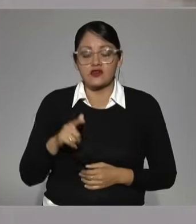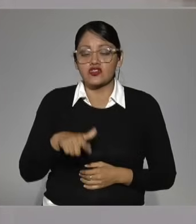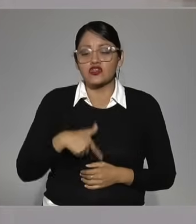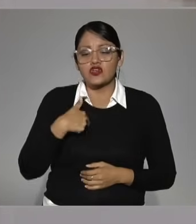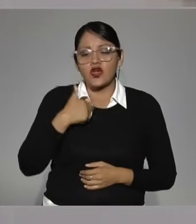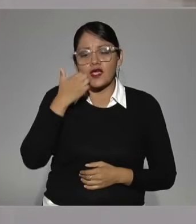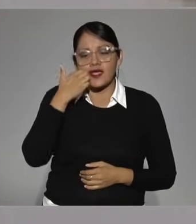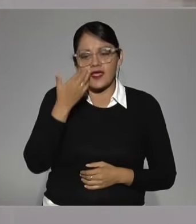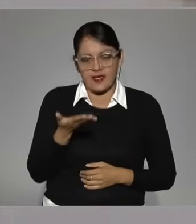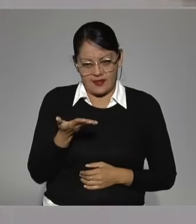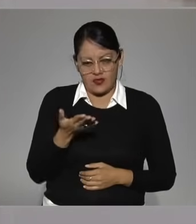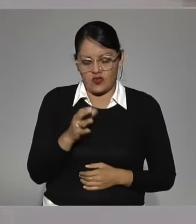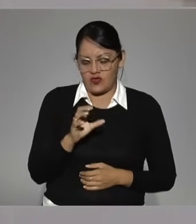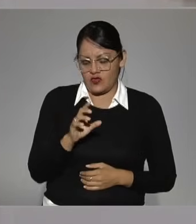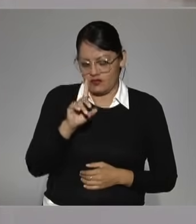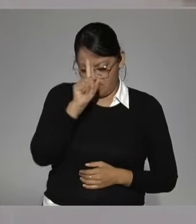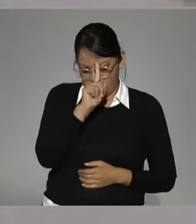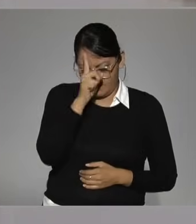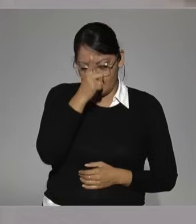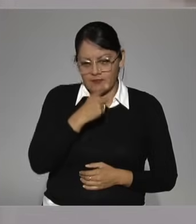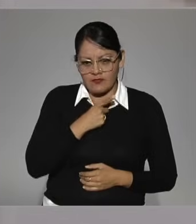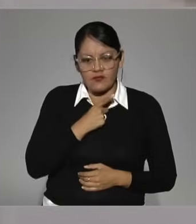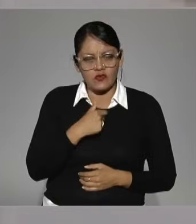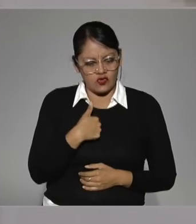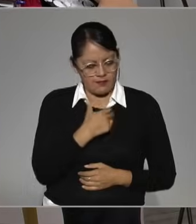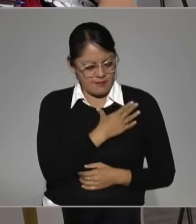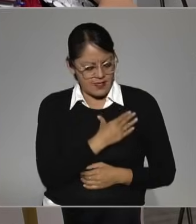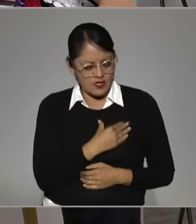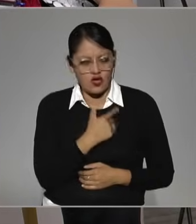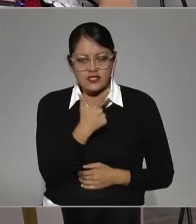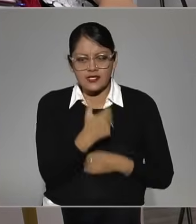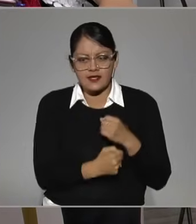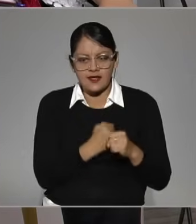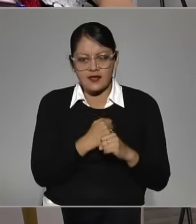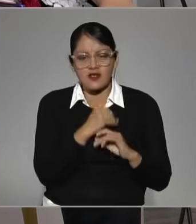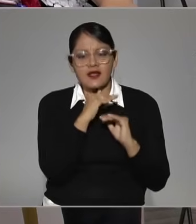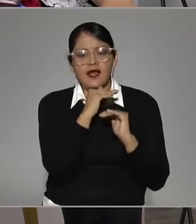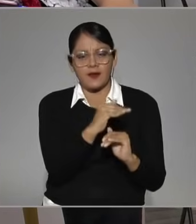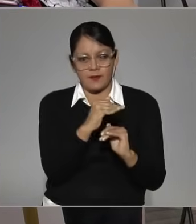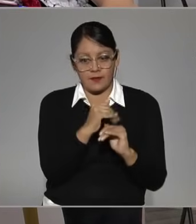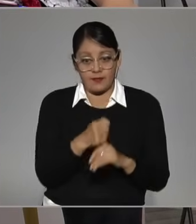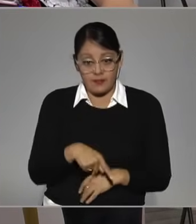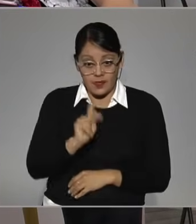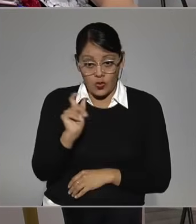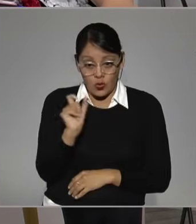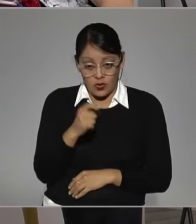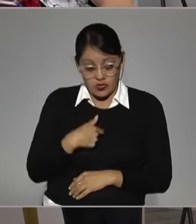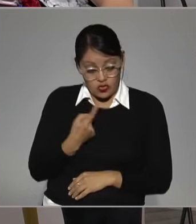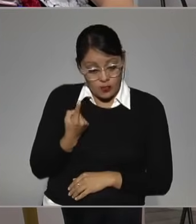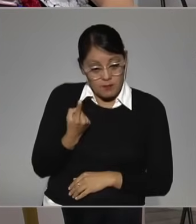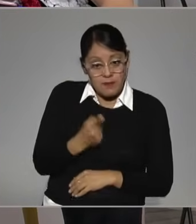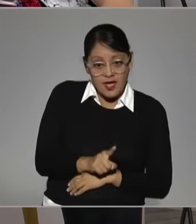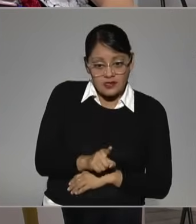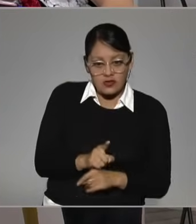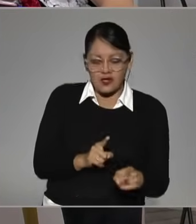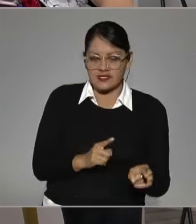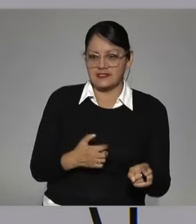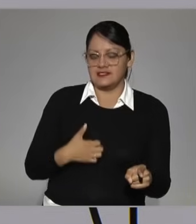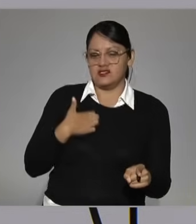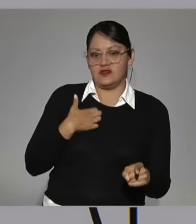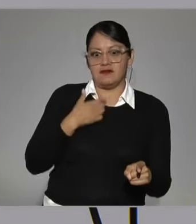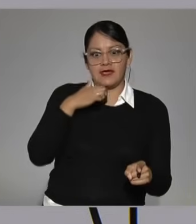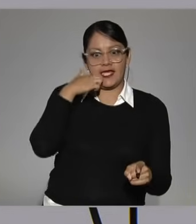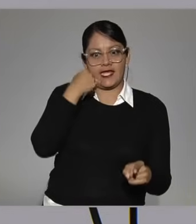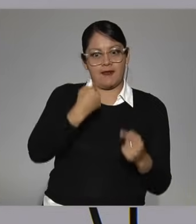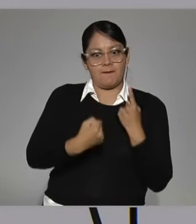quisiera una orientación, yo considero que pongo límites a mi niño de 7 años, sin embargo, cuando le doy una indicación se enoja y me quiere pegar.